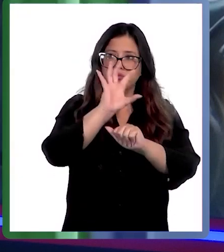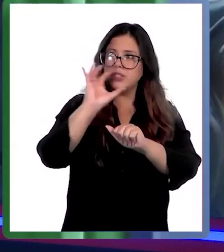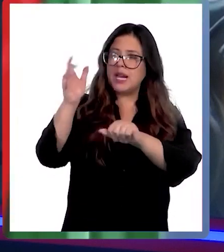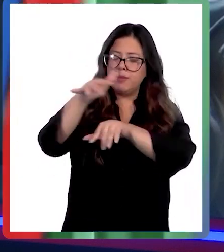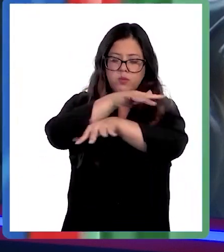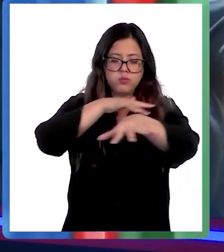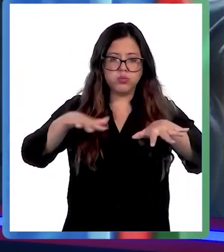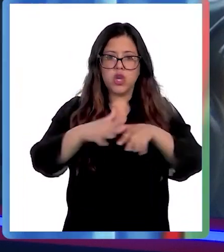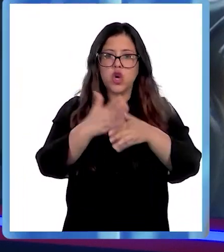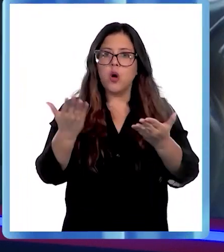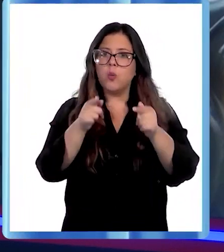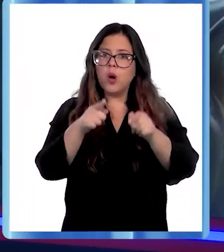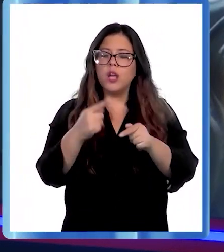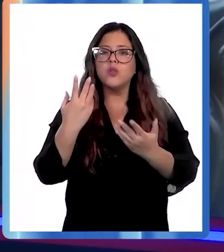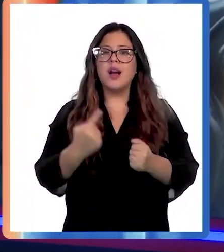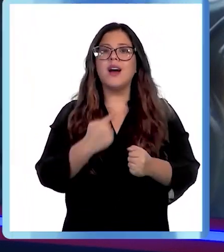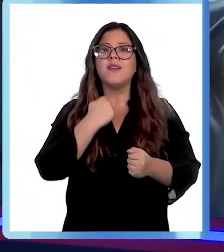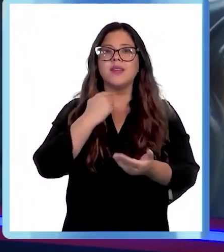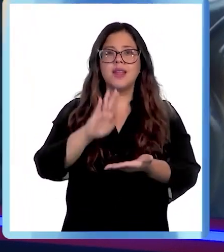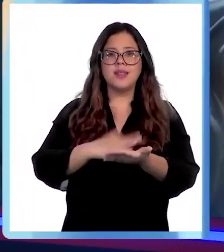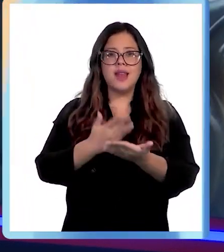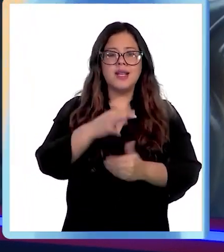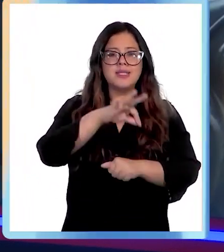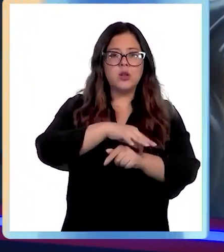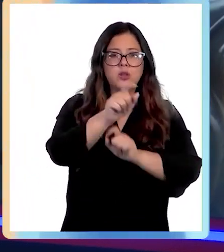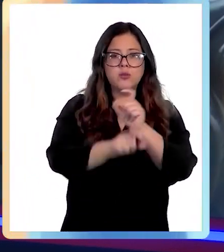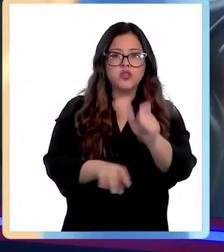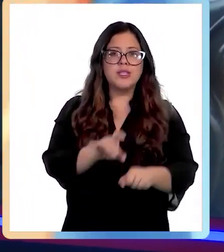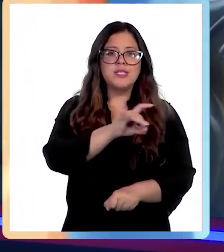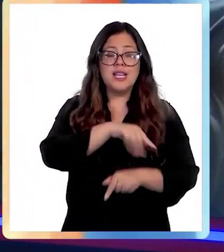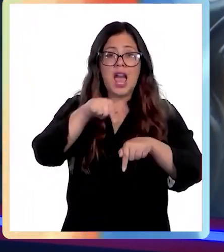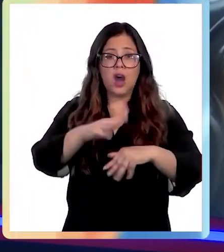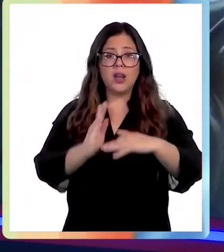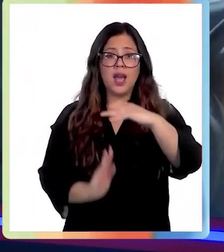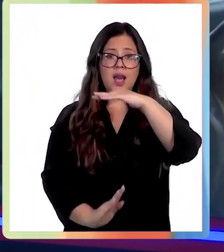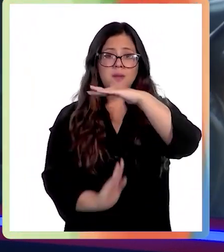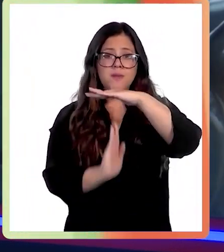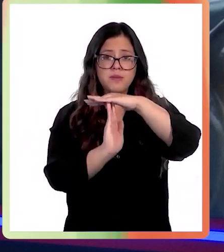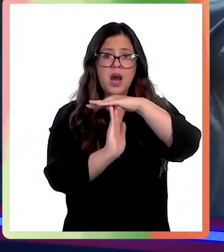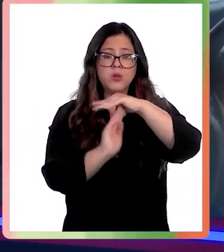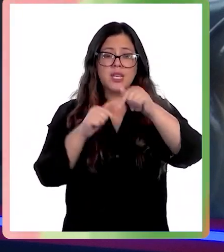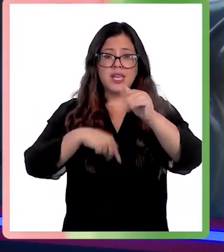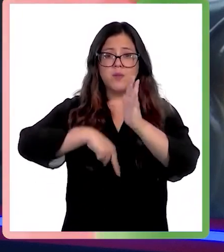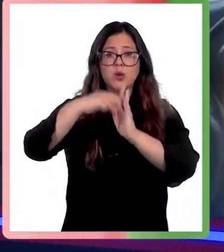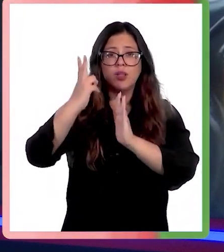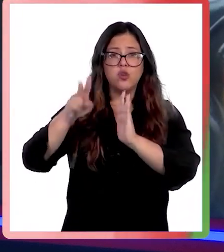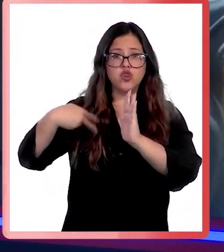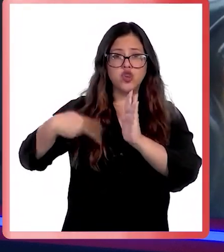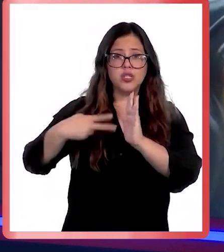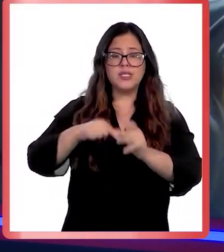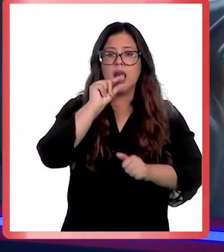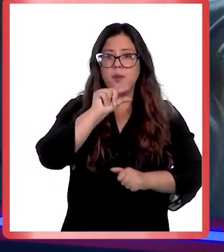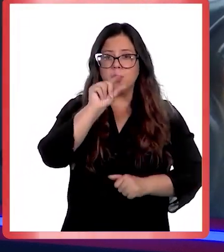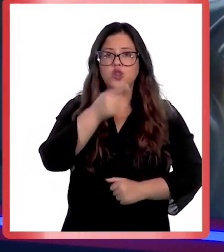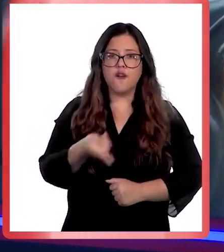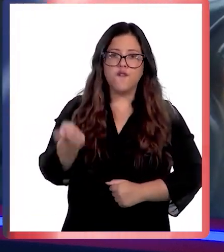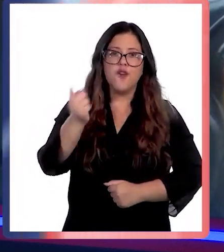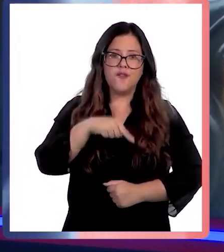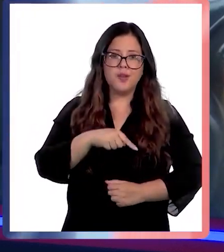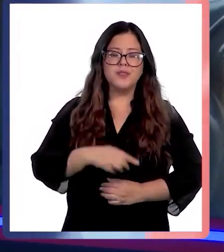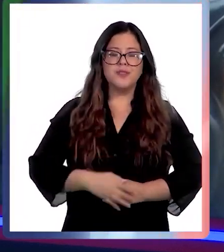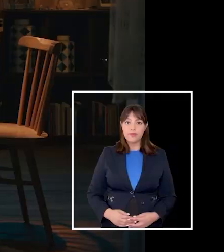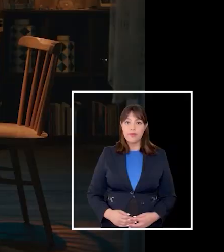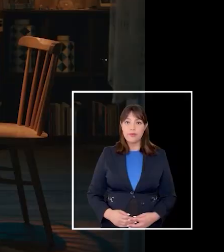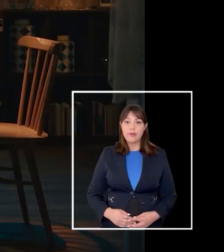qué manera esto mismo está incurriendo en la salud de los chilenos. Vamos a un pequeño corte comercial aquí en Portavoz Noticias y ya volvemos con